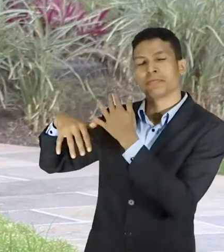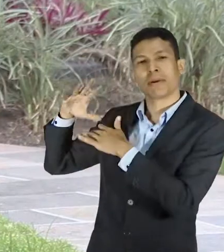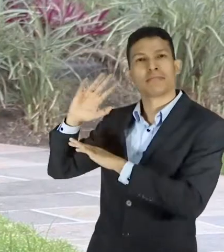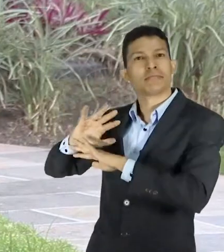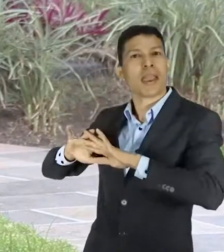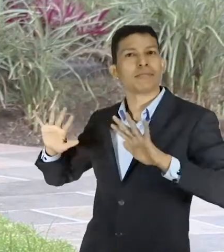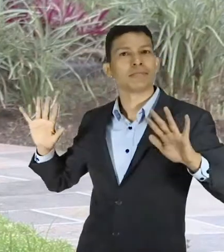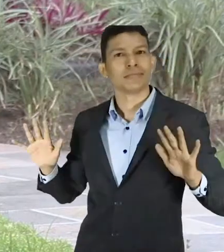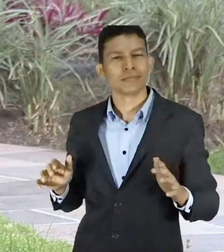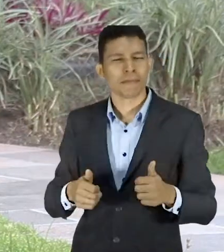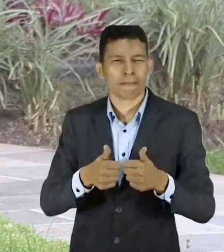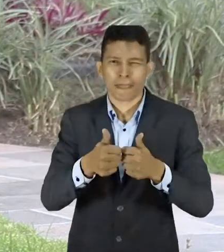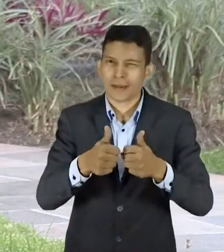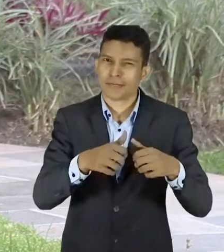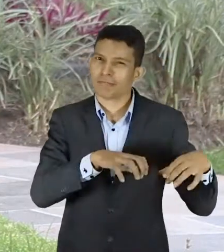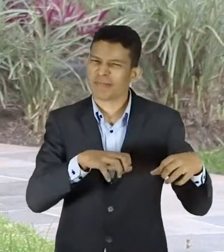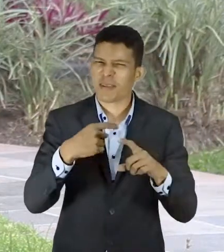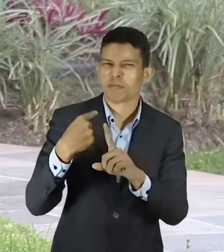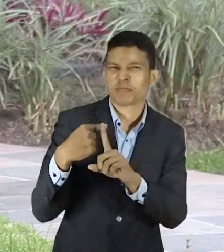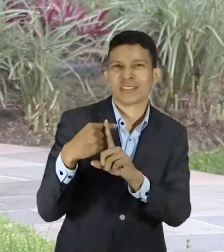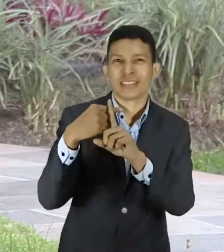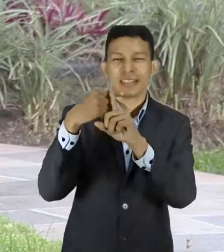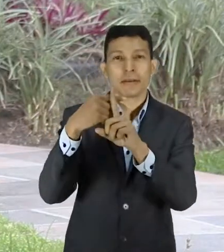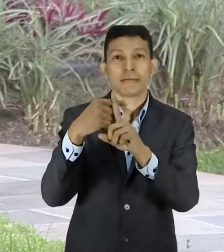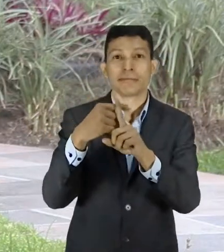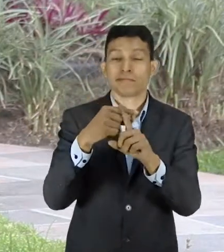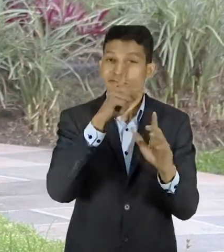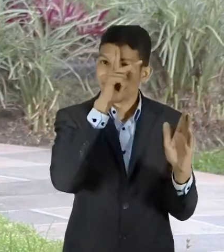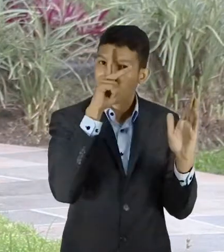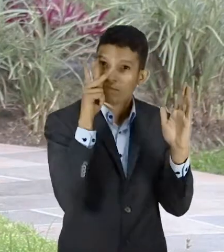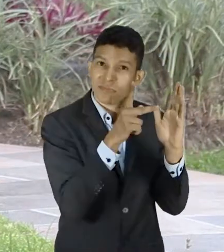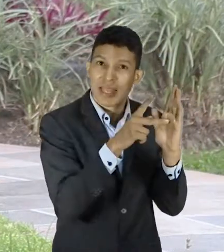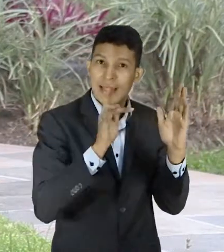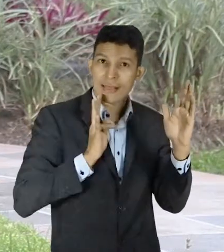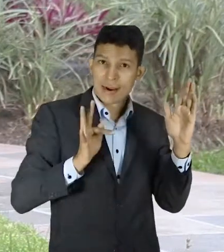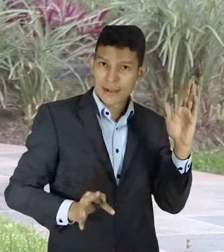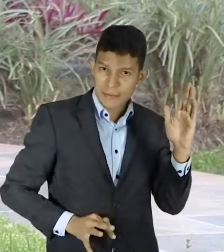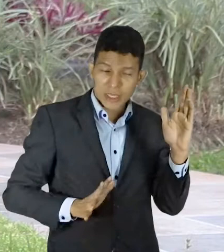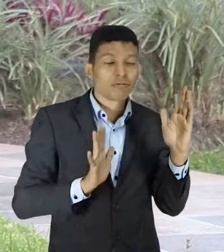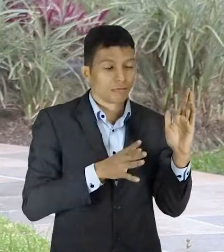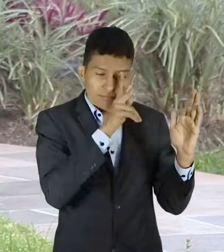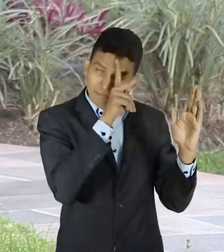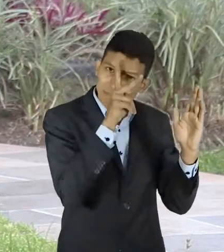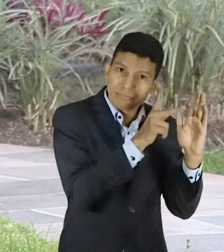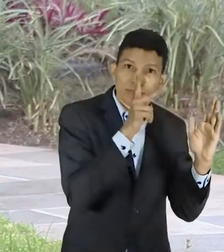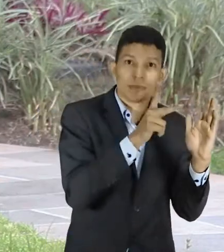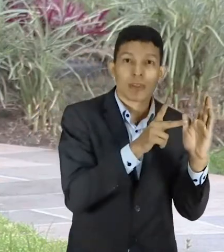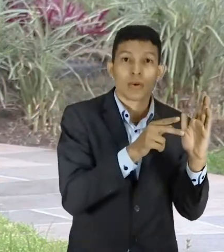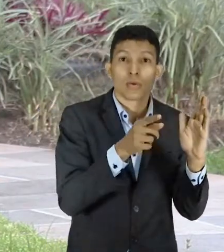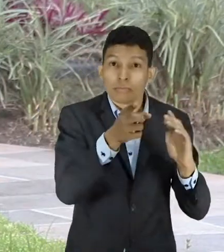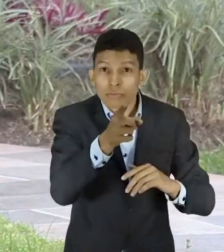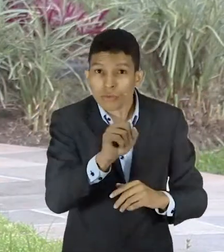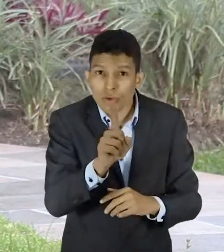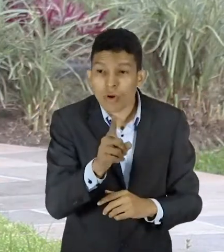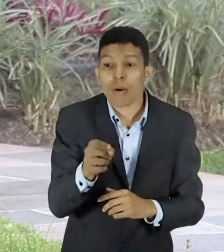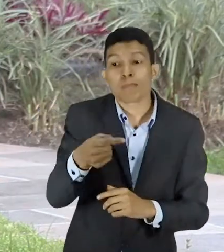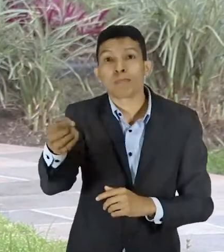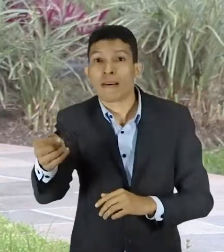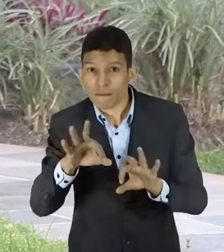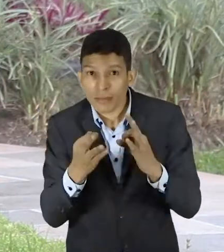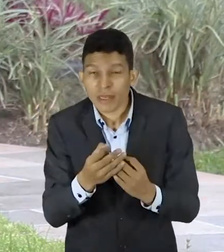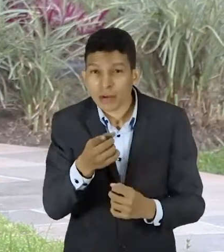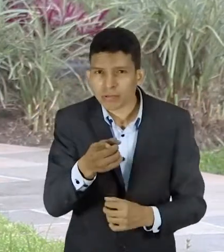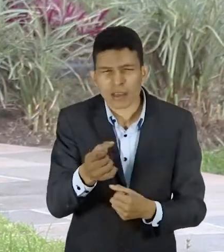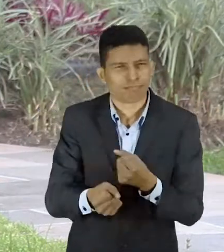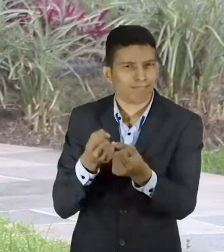Buena actitud. Seguir sus tratamientos muy bien, si no son ustedes algún familiar, apoyarlo